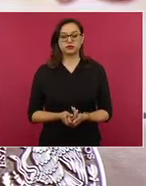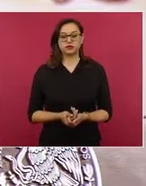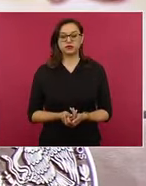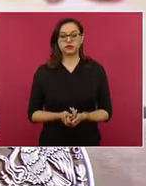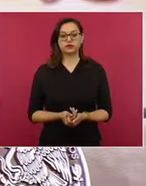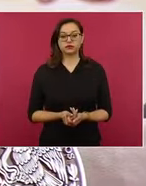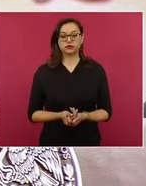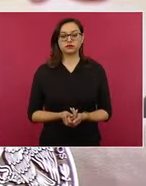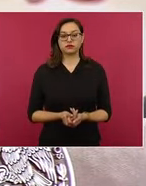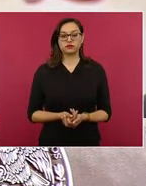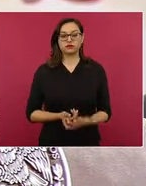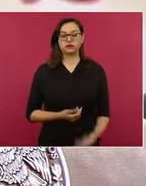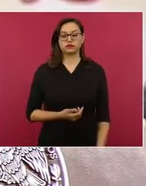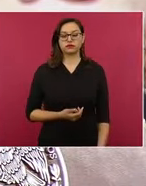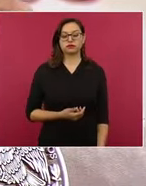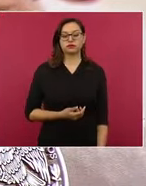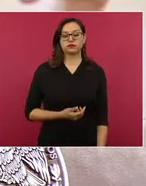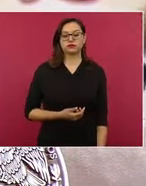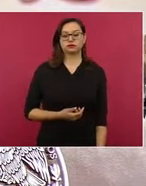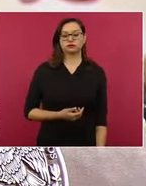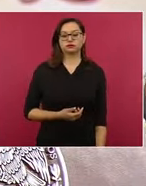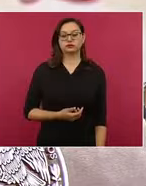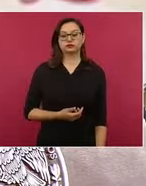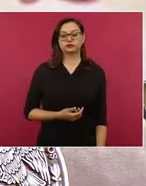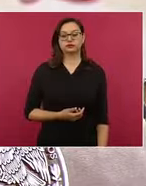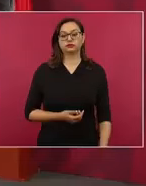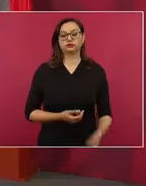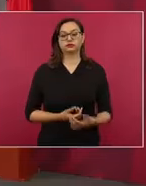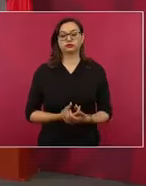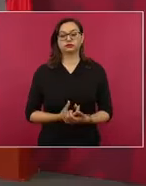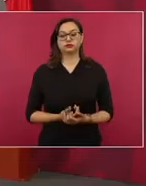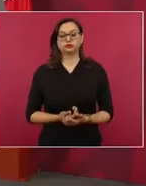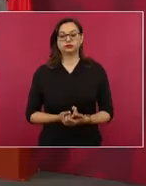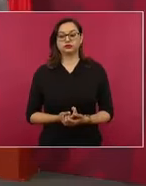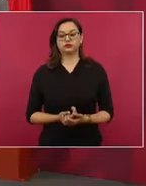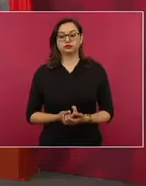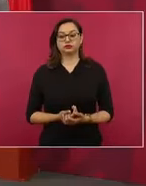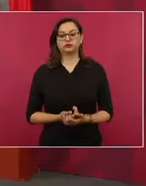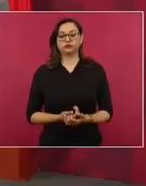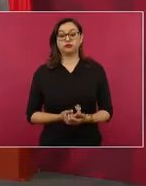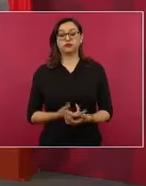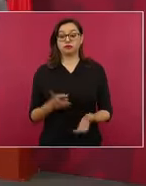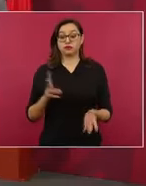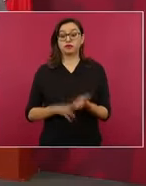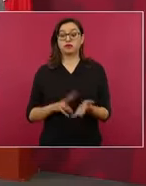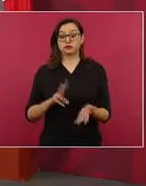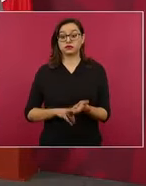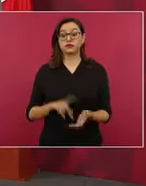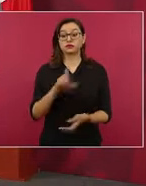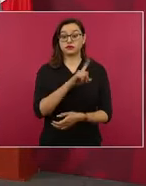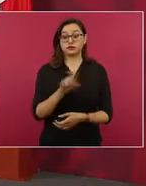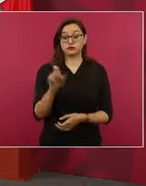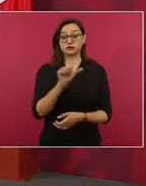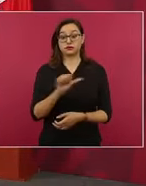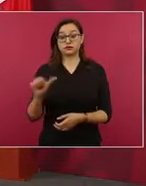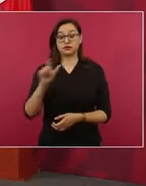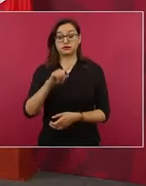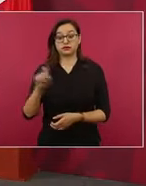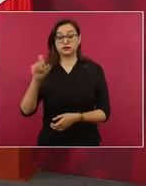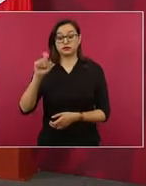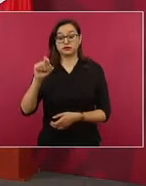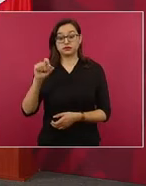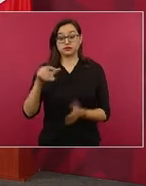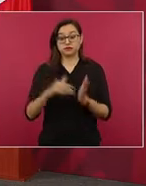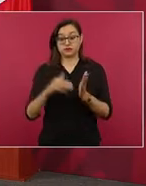no me equivoqué en el valor, porque esa casa debe de valer de 100 a 120 millones, la de